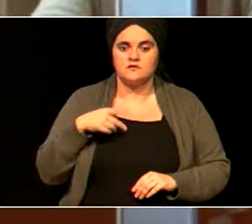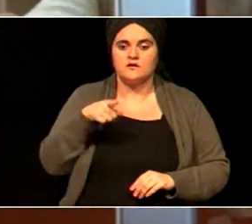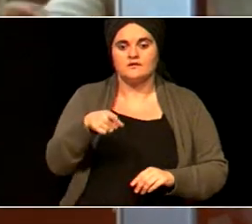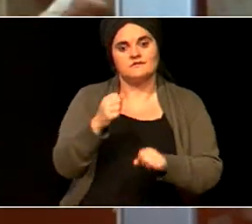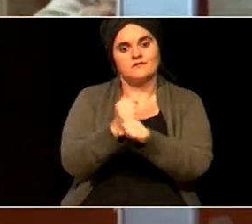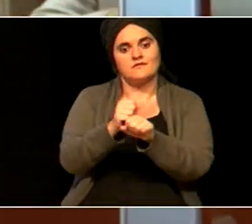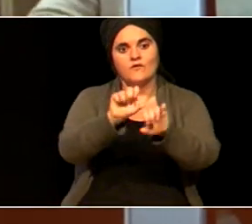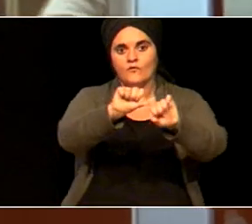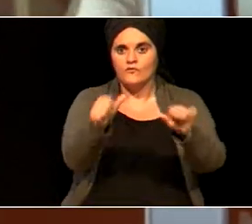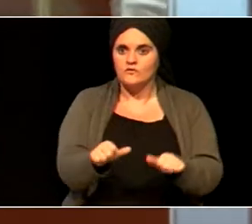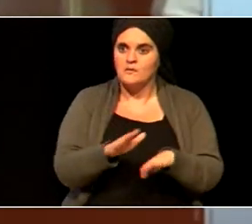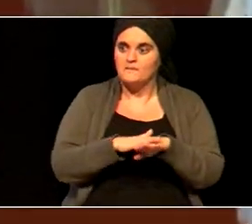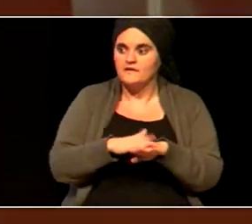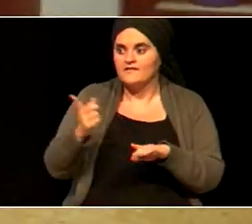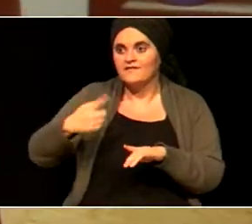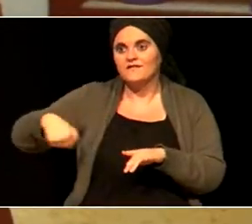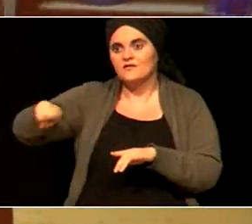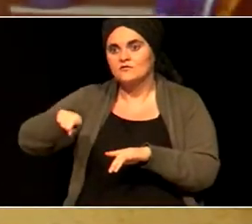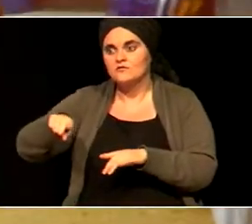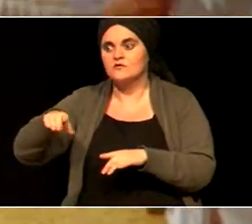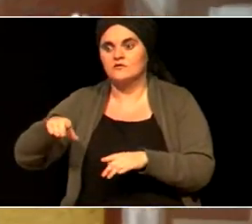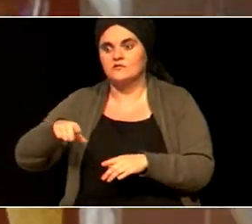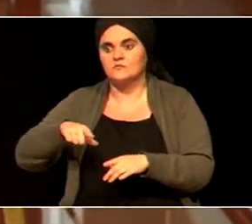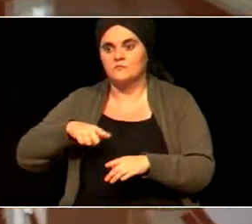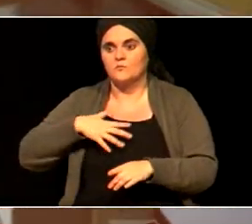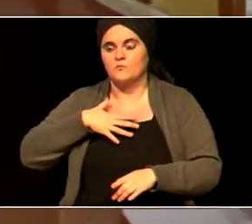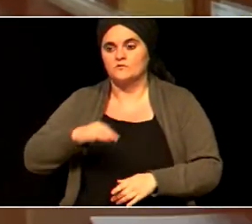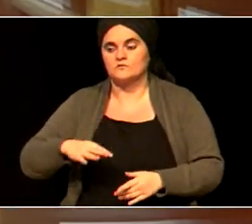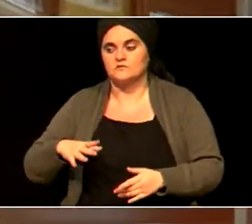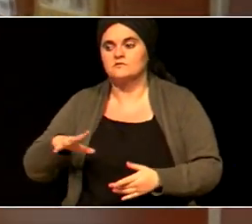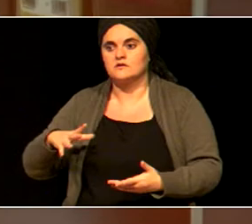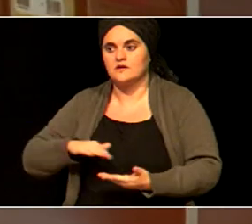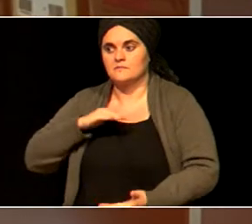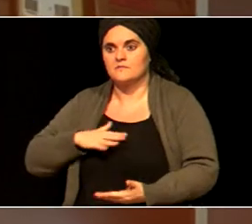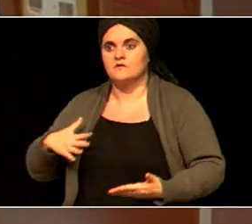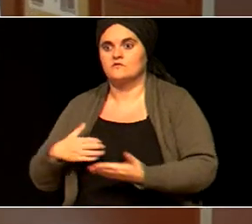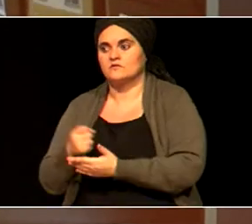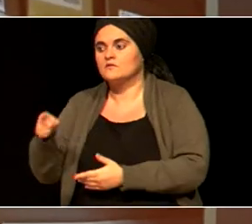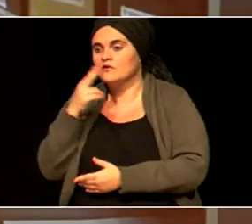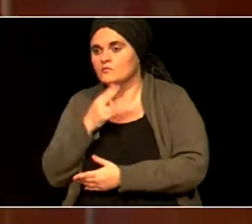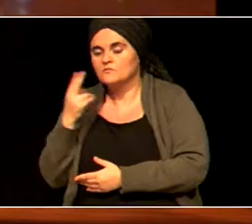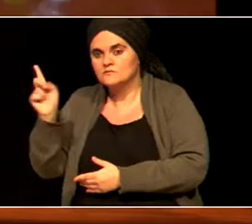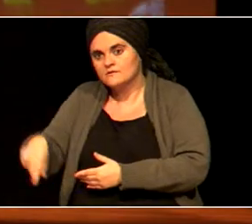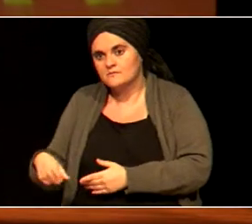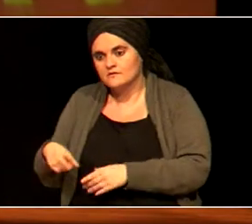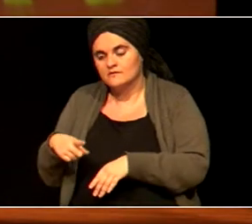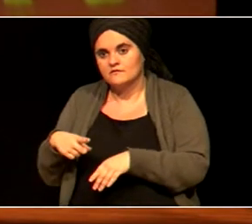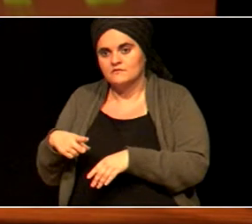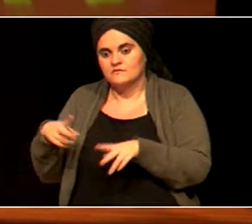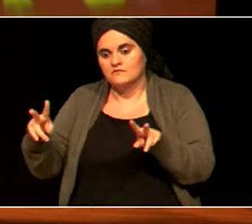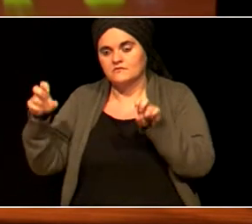trabajo para que estos chicos, con todas las posibilidades y todo el potencial que tienen y el compromiso a la hora de trabajar,